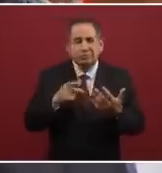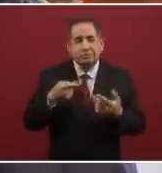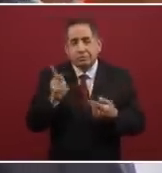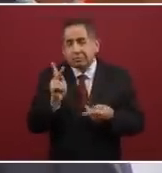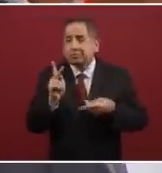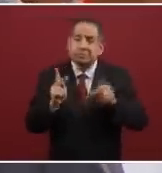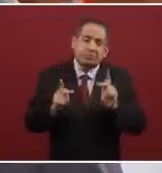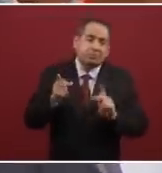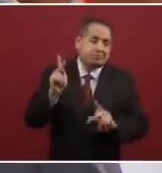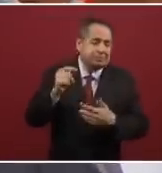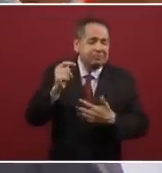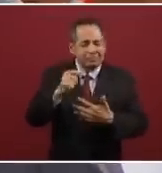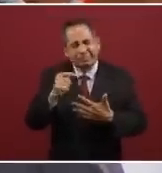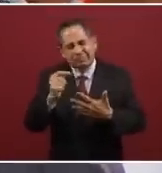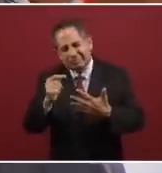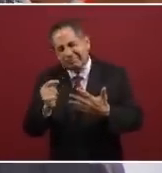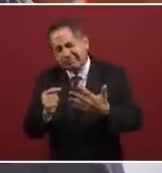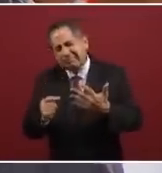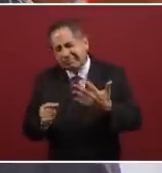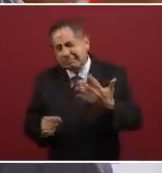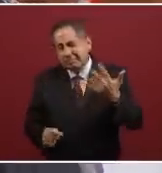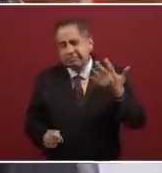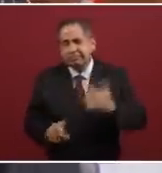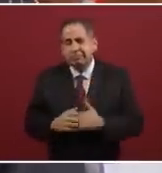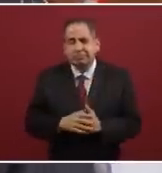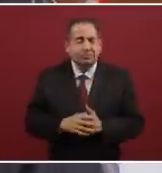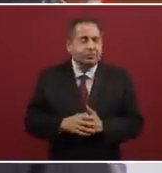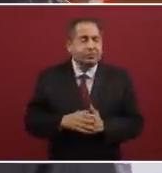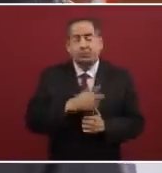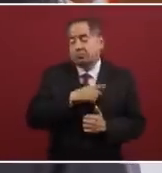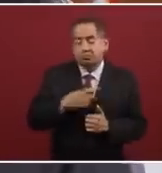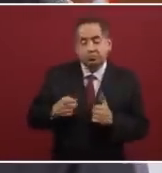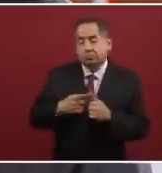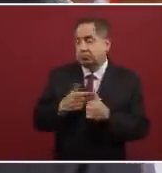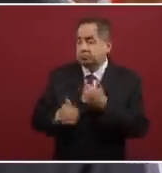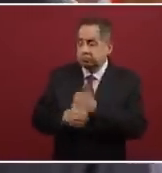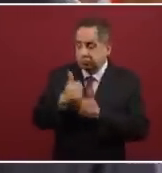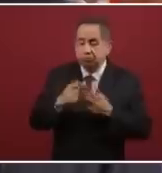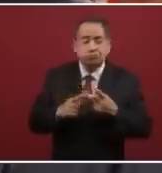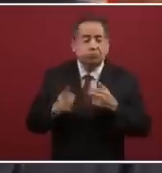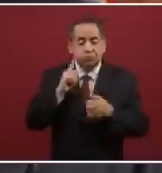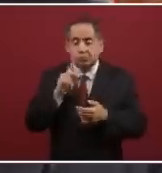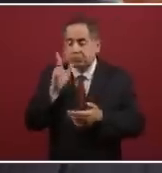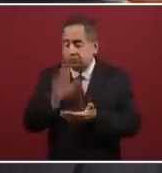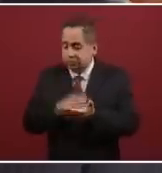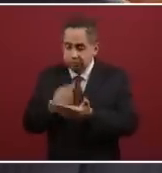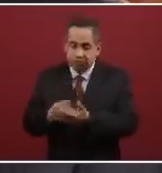declara desierto el concurso, la licitación,